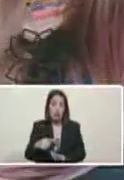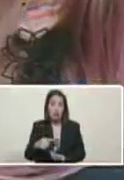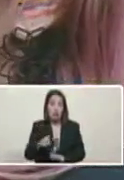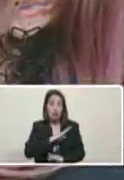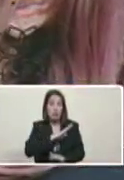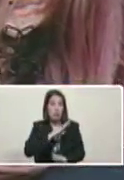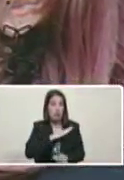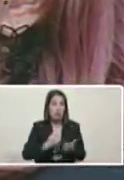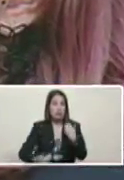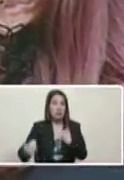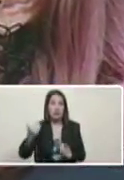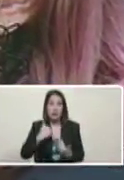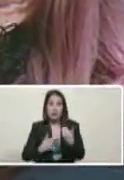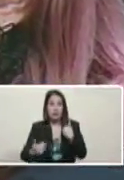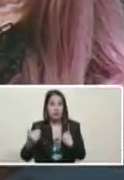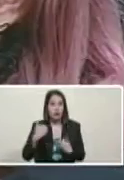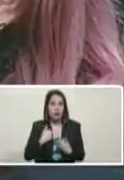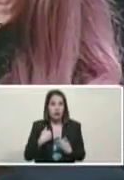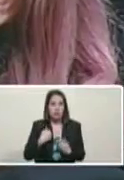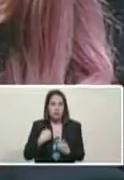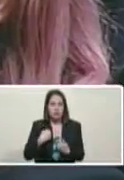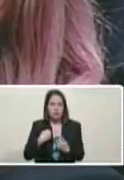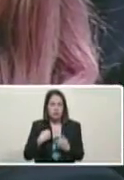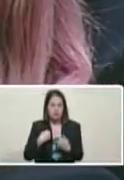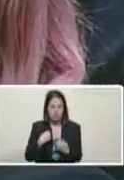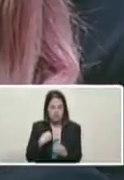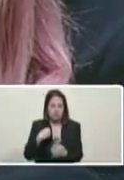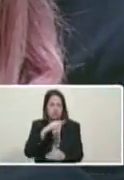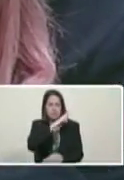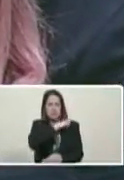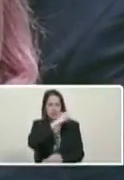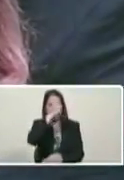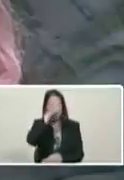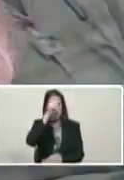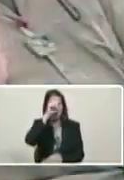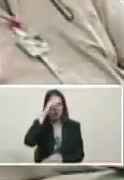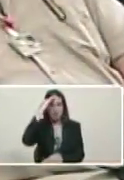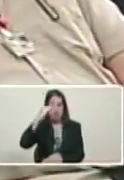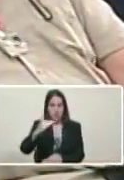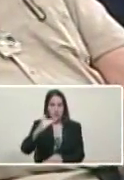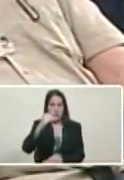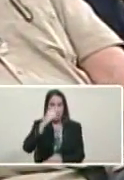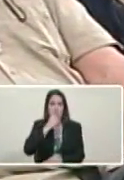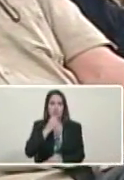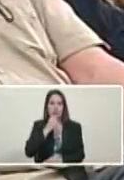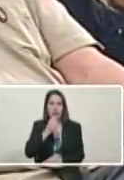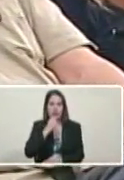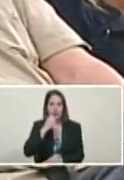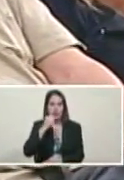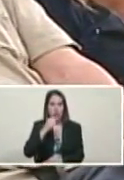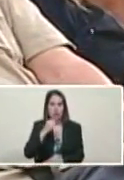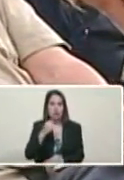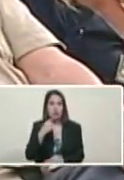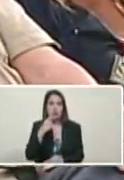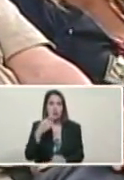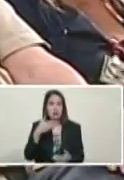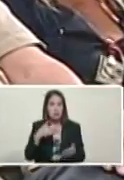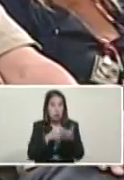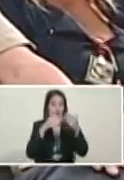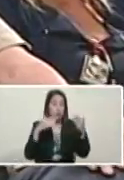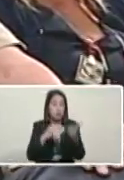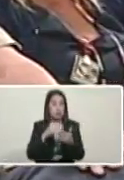Padrino ha dado varias declaraciones ordenadas por mí de manera